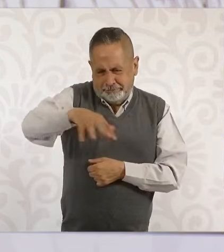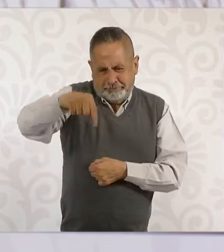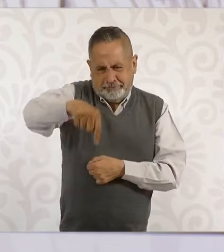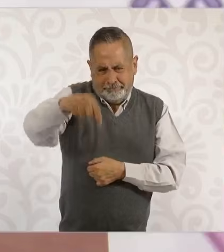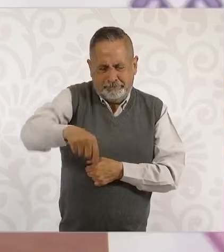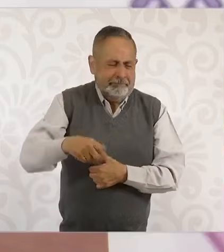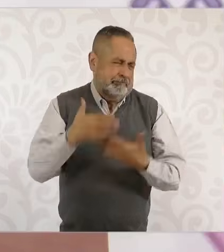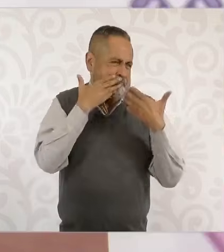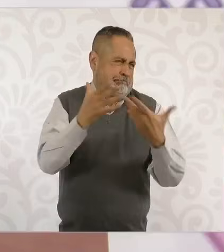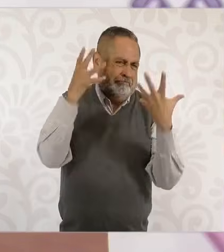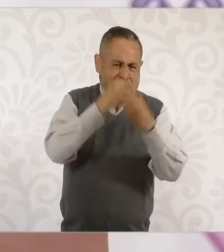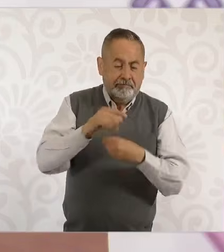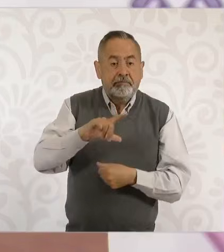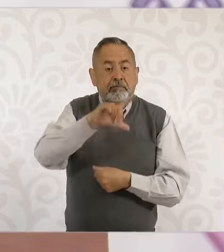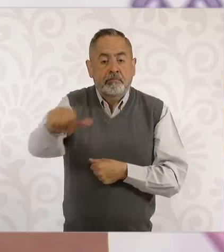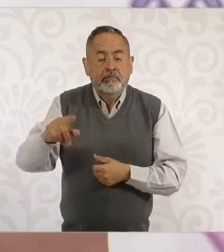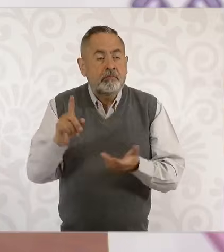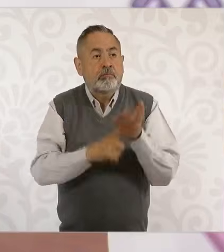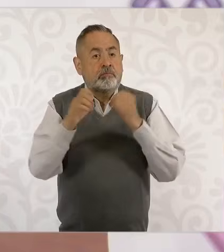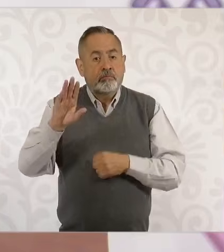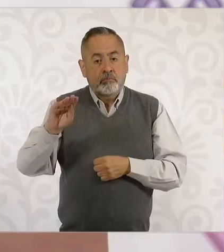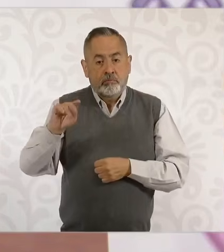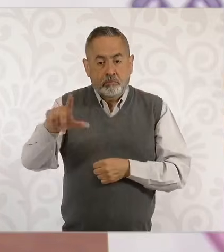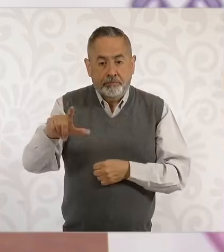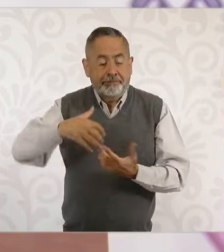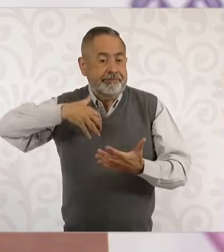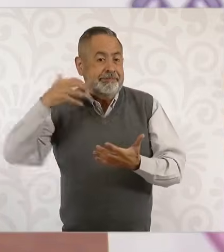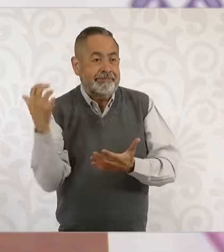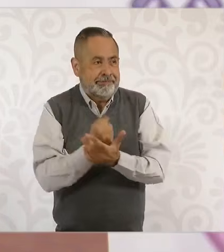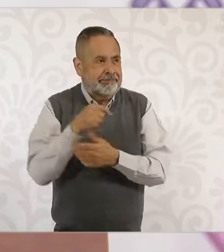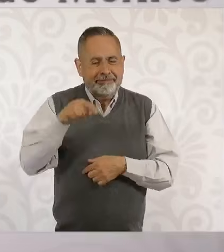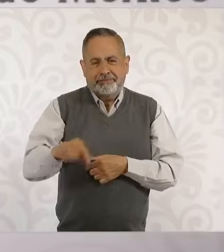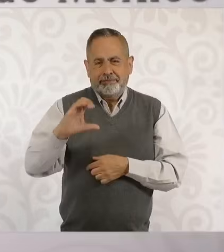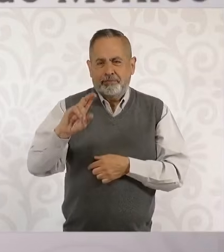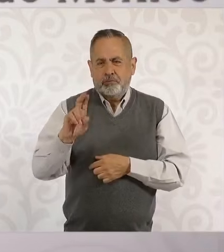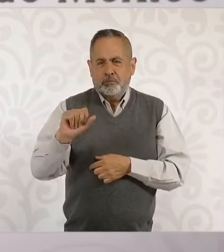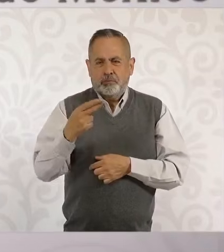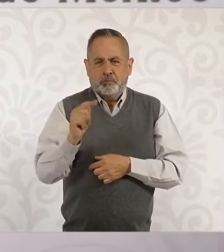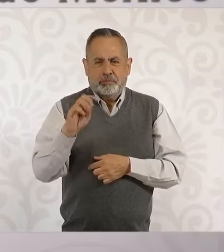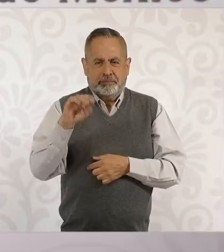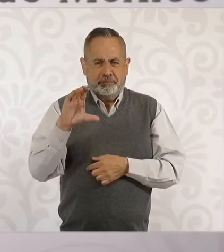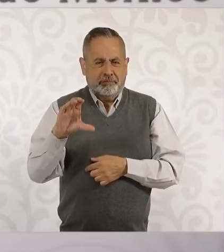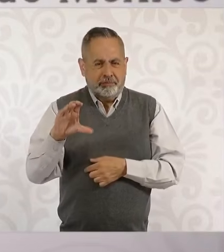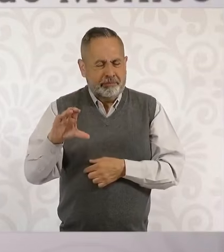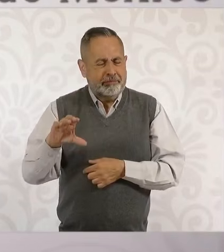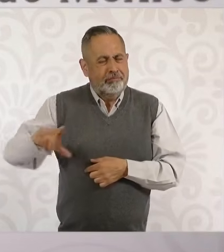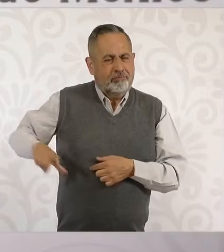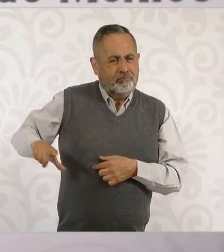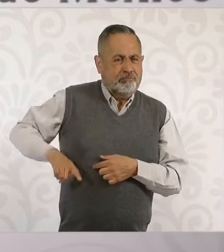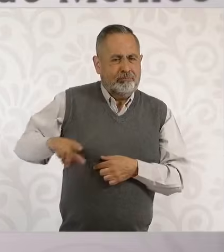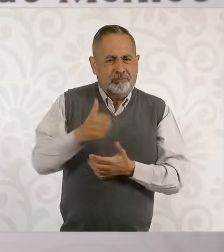97, ya tiempo después, gana Cuauhtémoc Cárdenas la jefatura de gobierno del Distrito